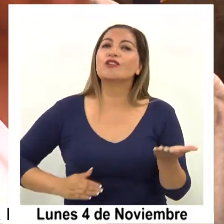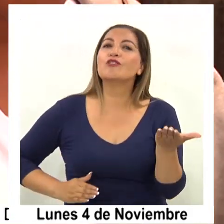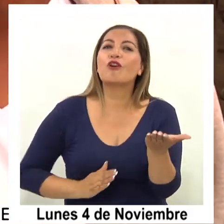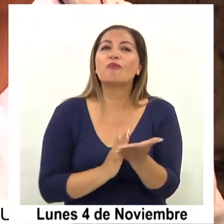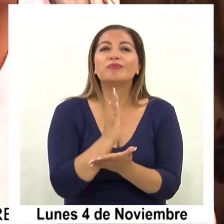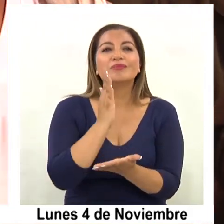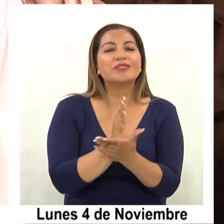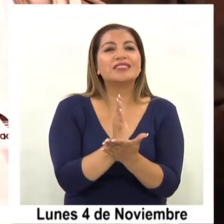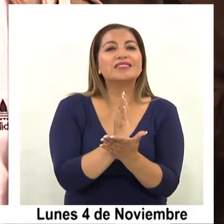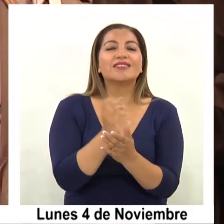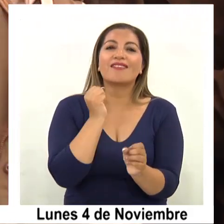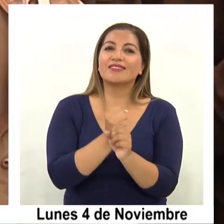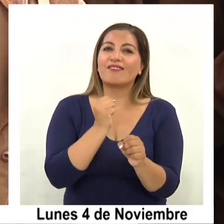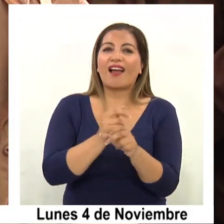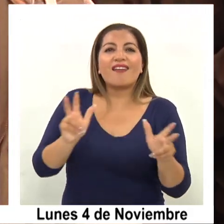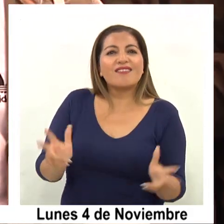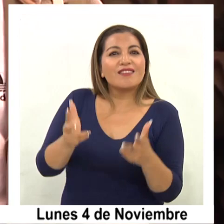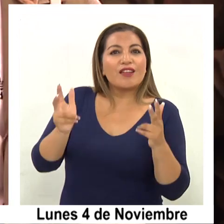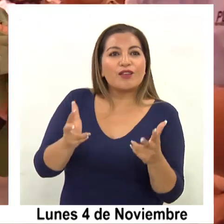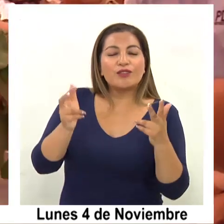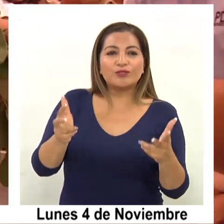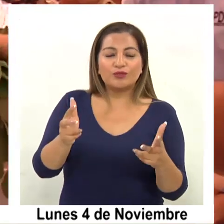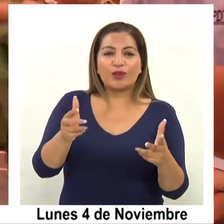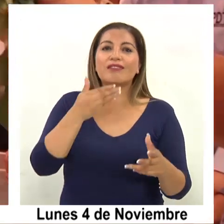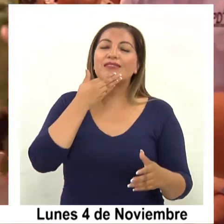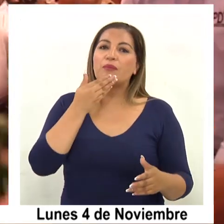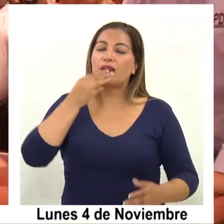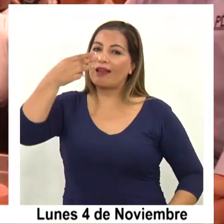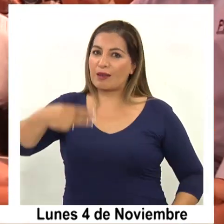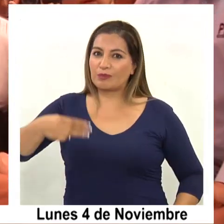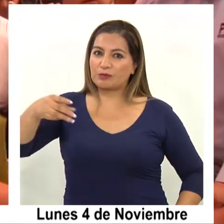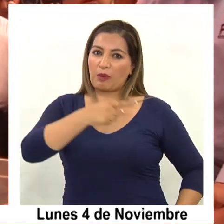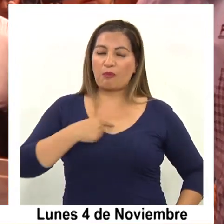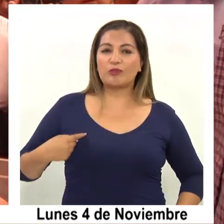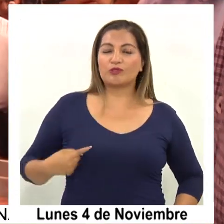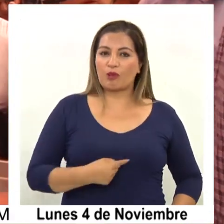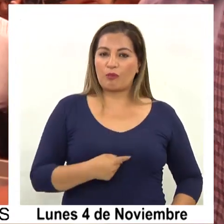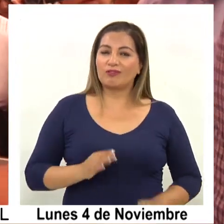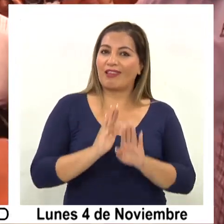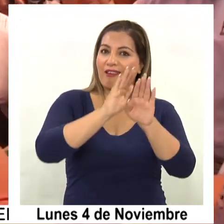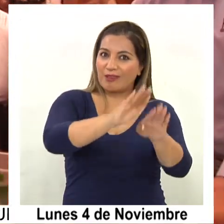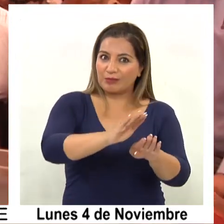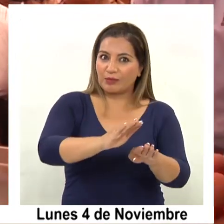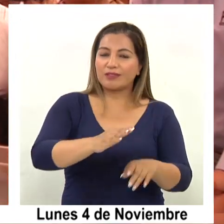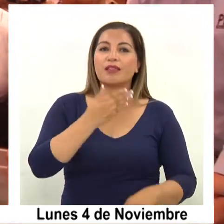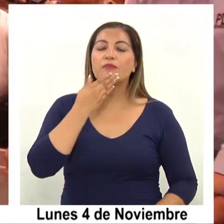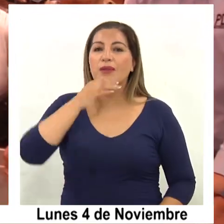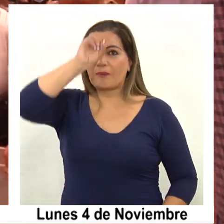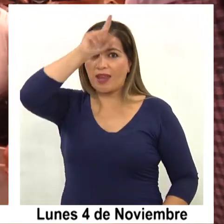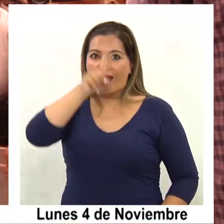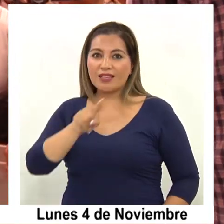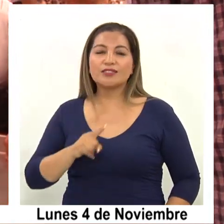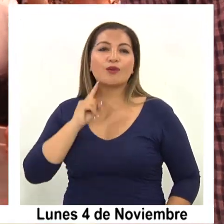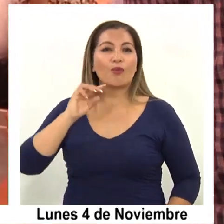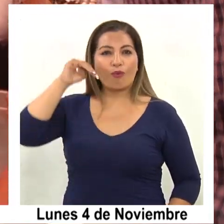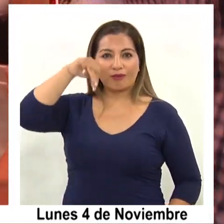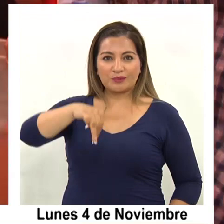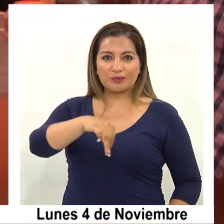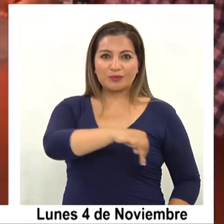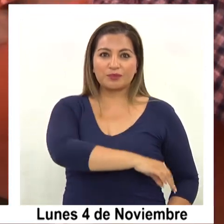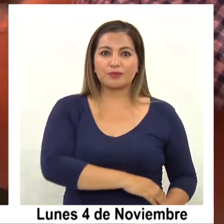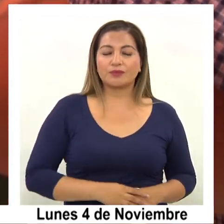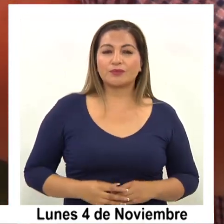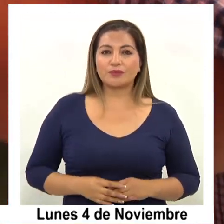primeros pasos en la hidroponía de la mano de la Municipalidad de Pozo Almonte y SQM. ¡Gracias!